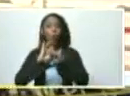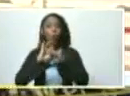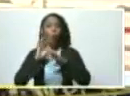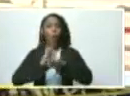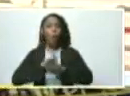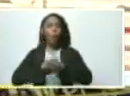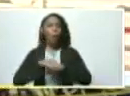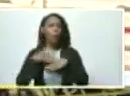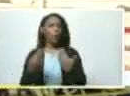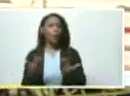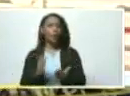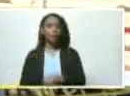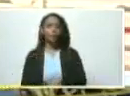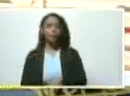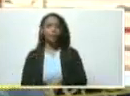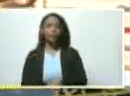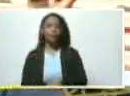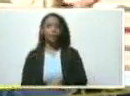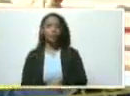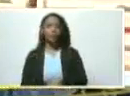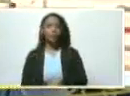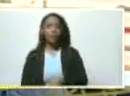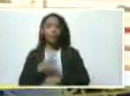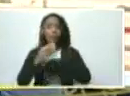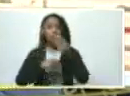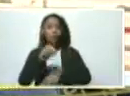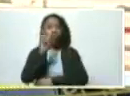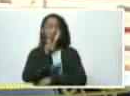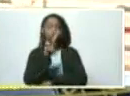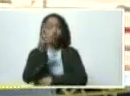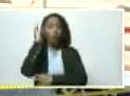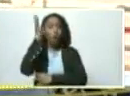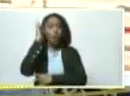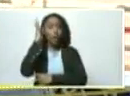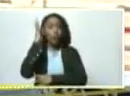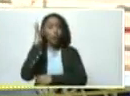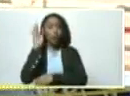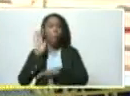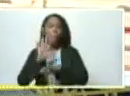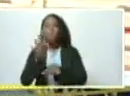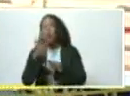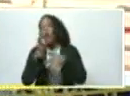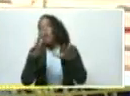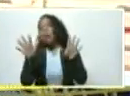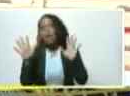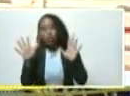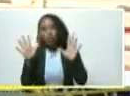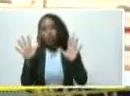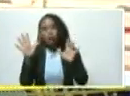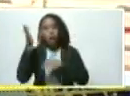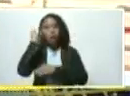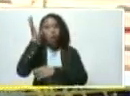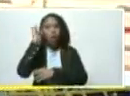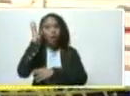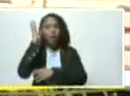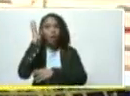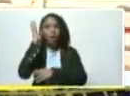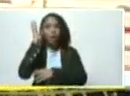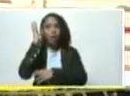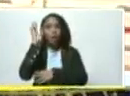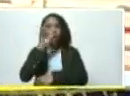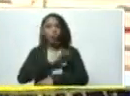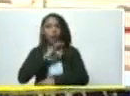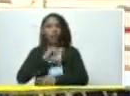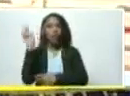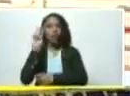porque hubo dos congresos, por lo menos el Congreso del Partido Socialista Unido de Venezuela,